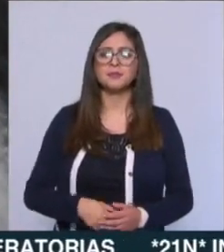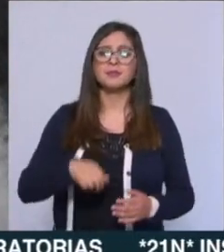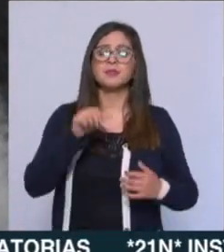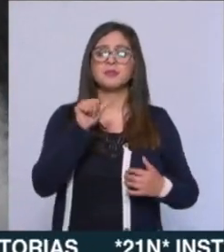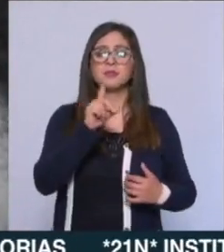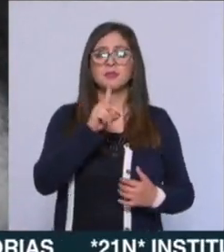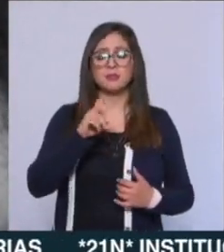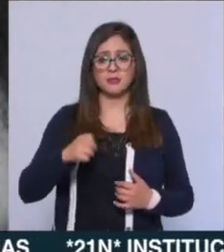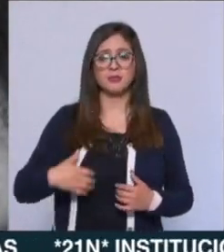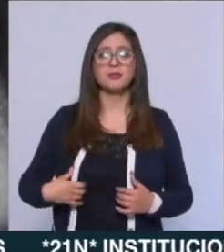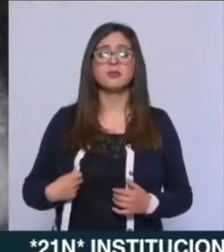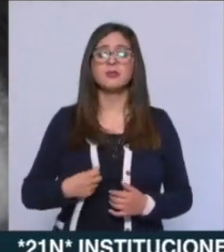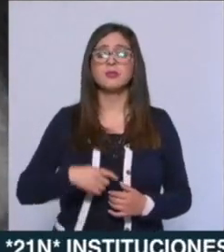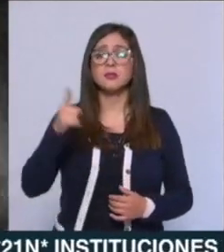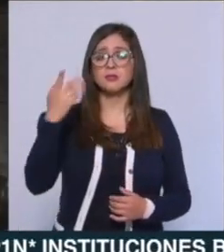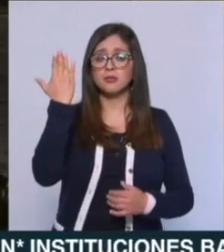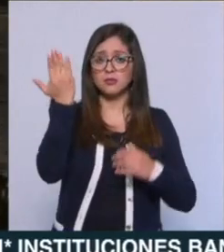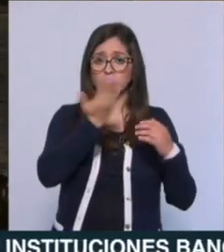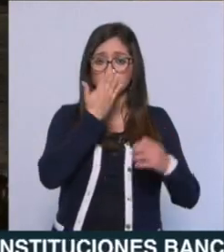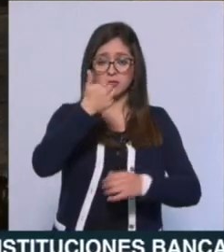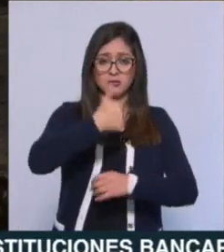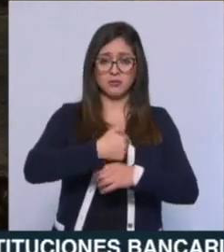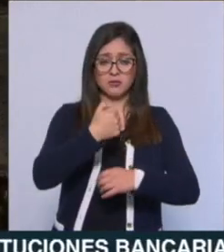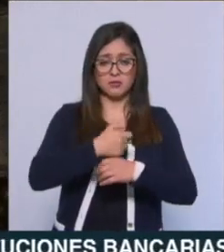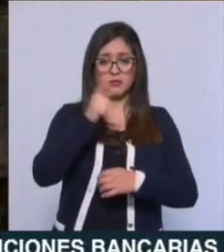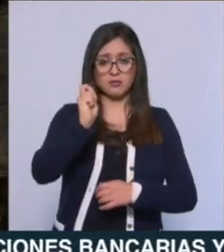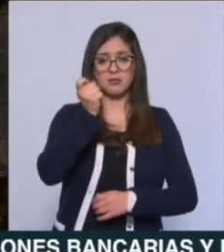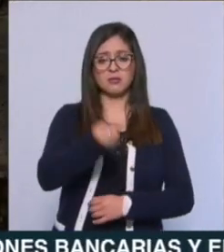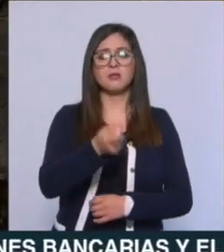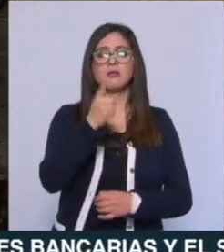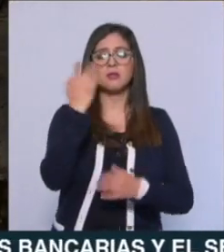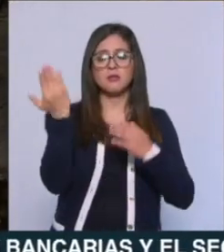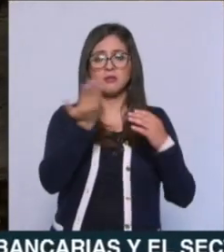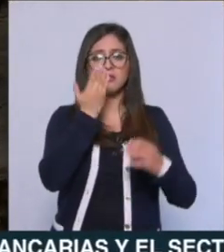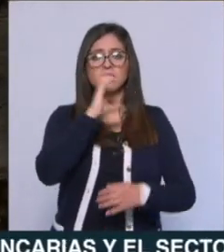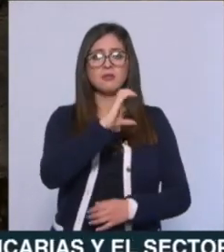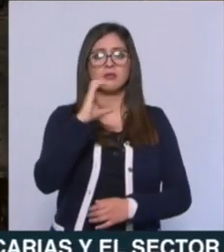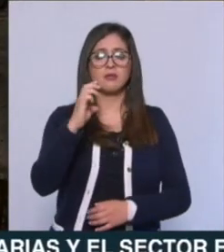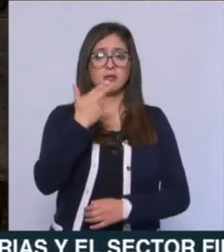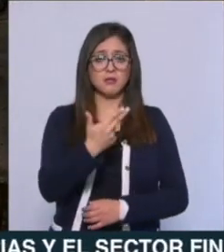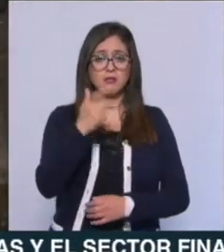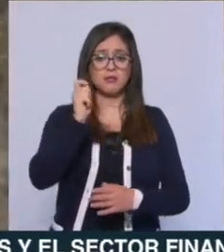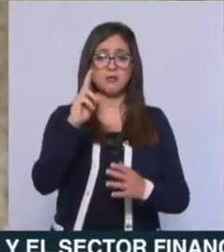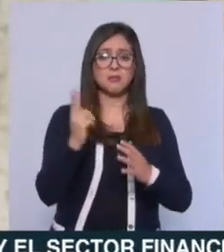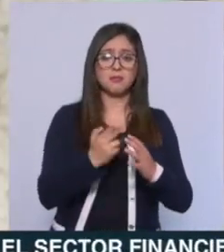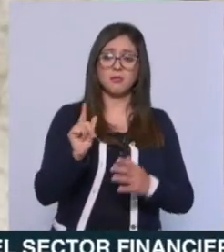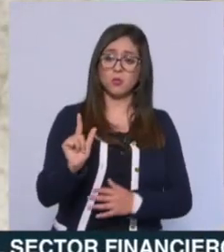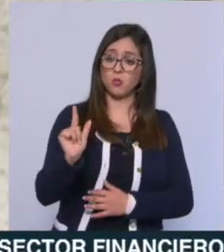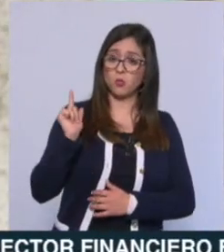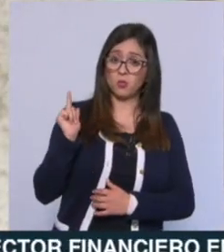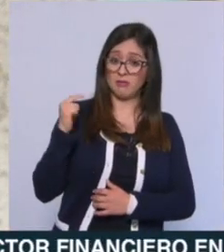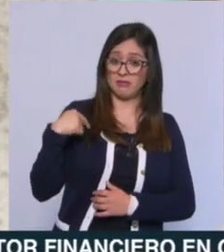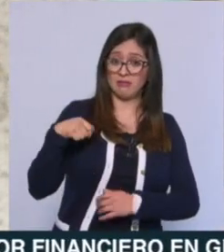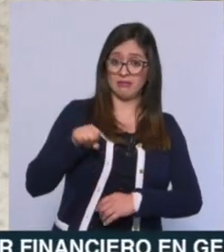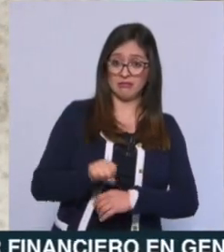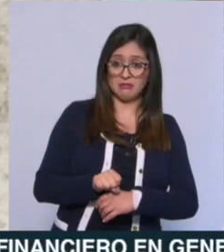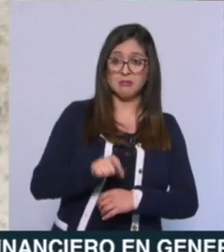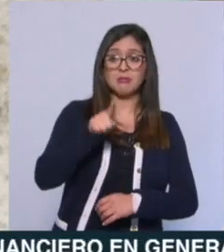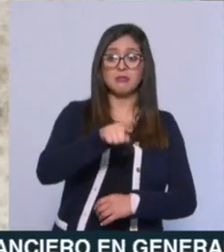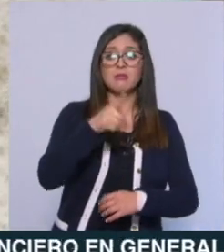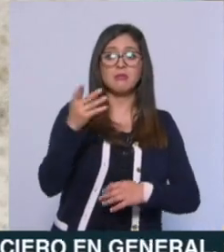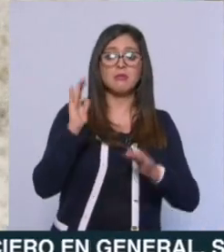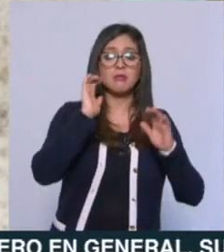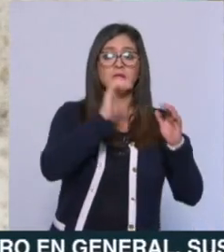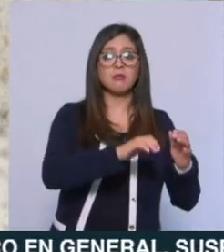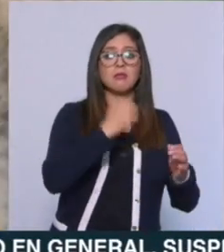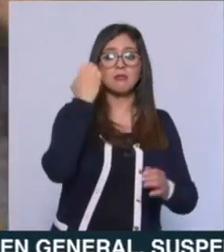Aide, una estudiante de sexto semestre del CCH Oriente, fue asesinada el lunes de esta semana, mientras tomaba clases